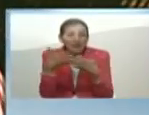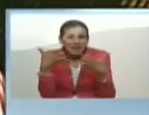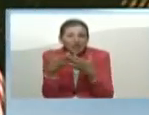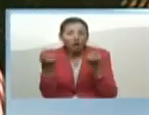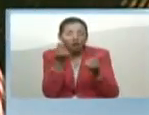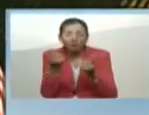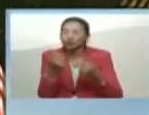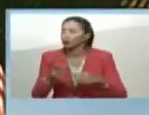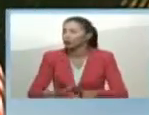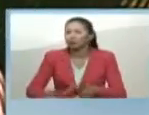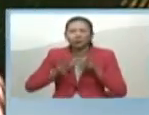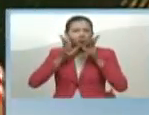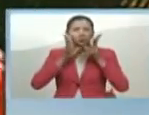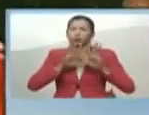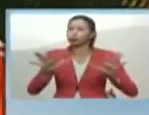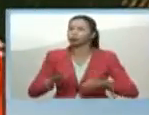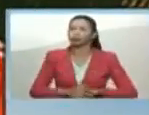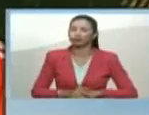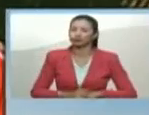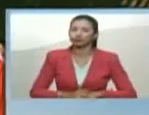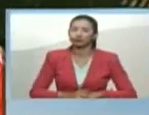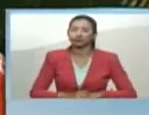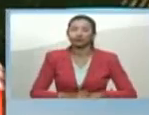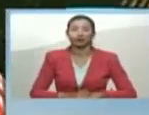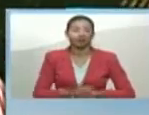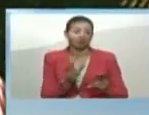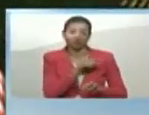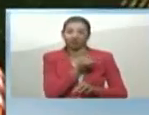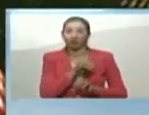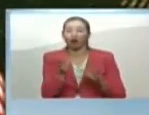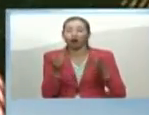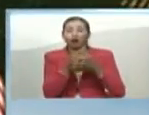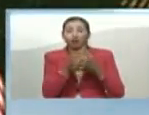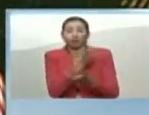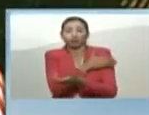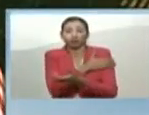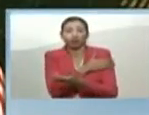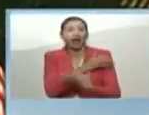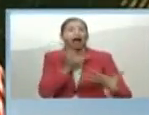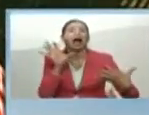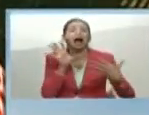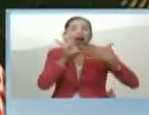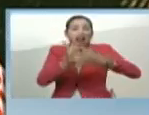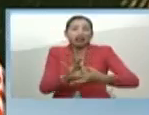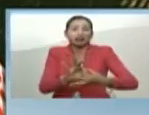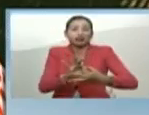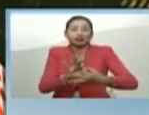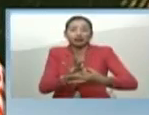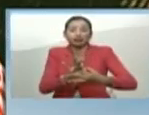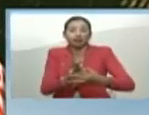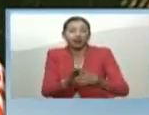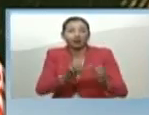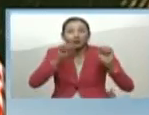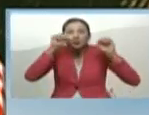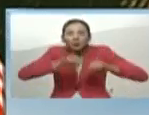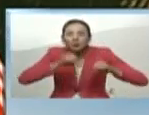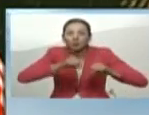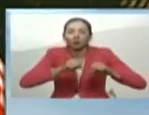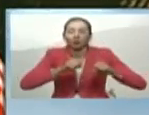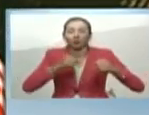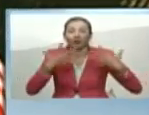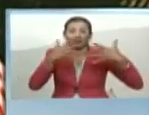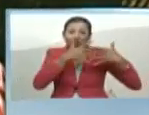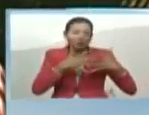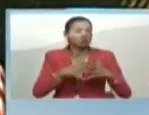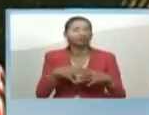nombre lo que le han hecho en Alianza con el gobierno de Estados Unidos y las maldades que planifican no tiene nombre lo que hicieron